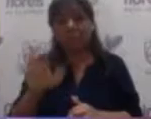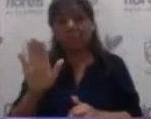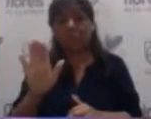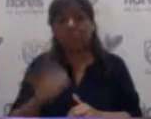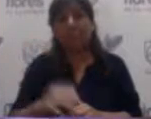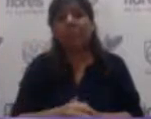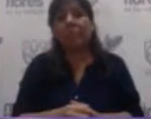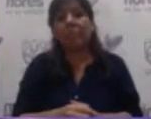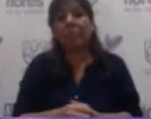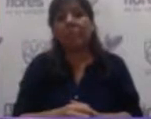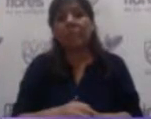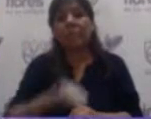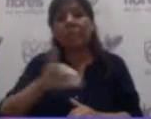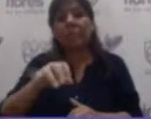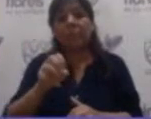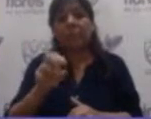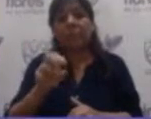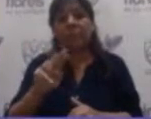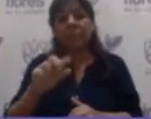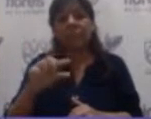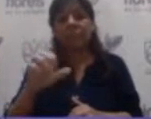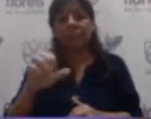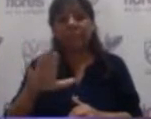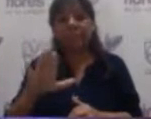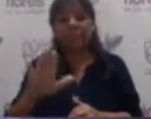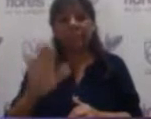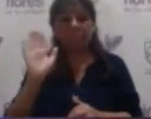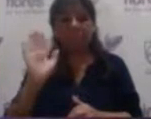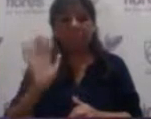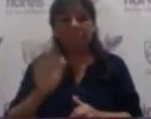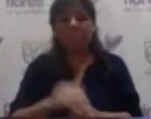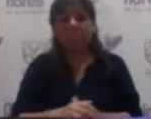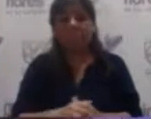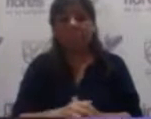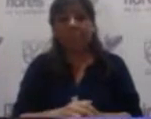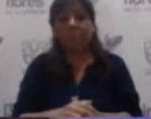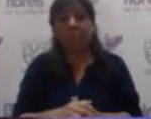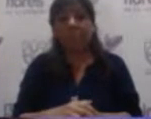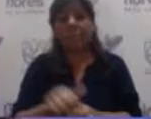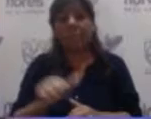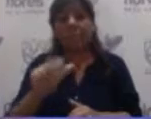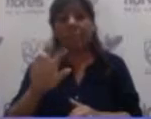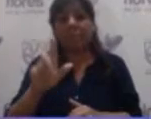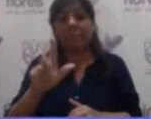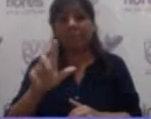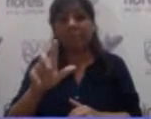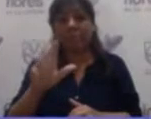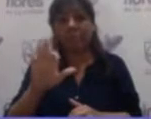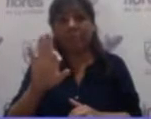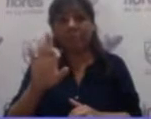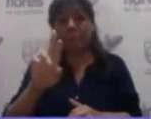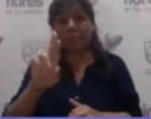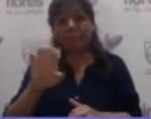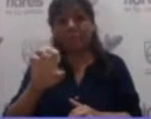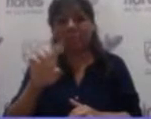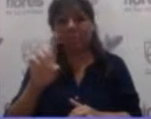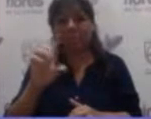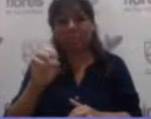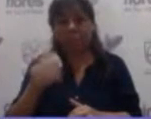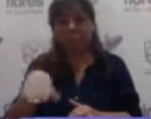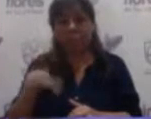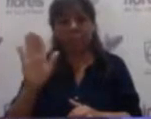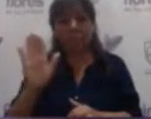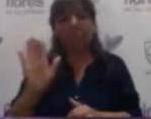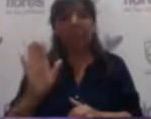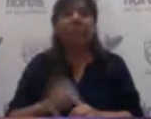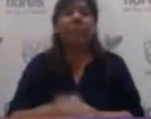señor Jorge de Albertis González del Riego, señor Alfredo Sousa Locio, ay, coron, señor alcalde.